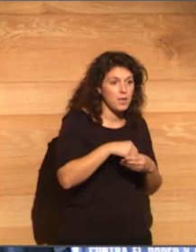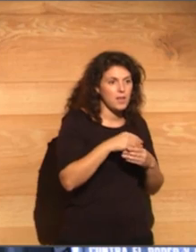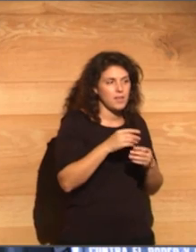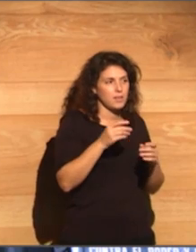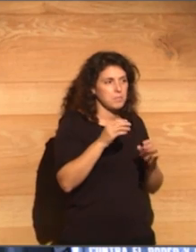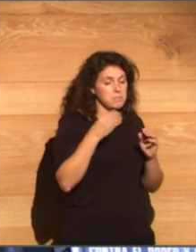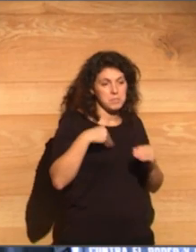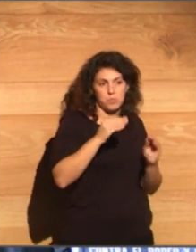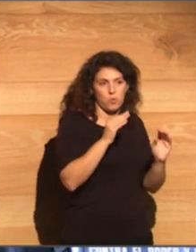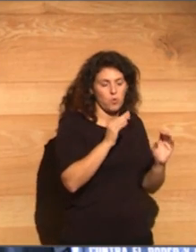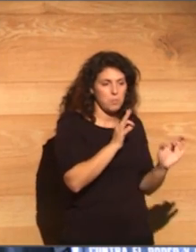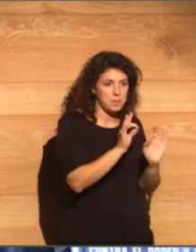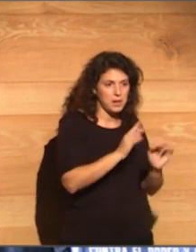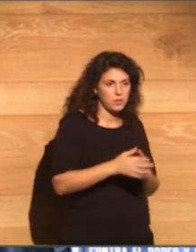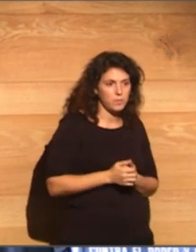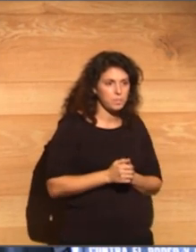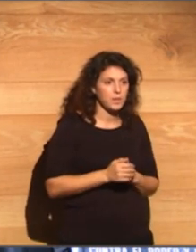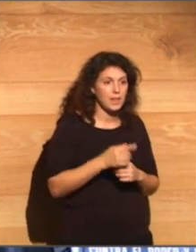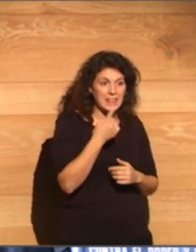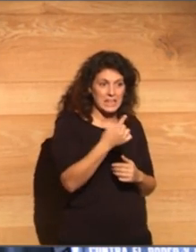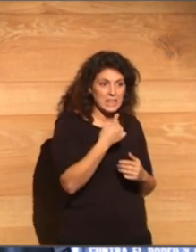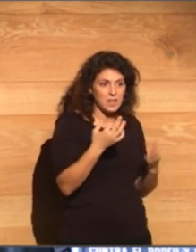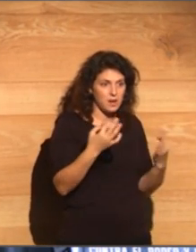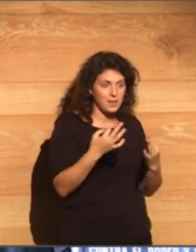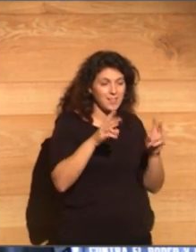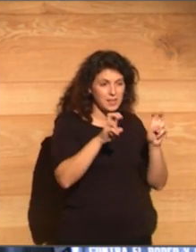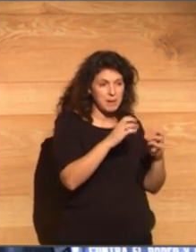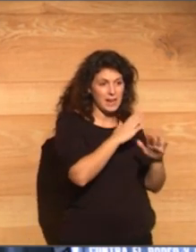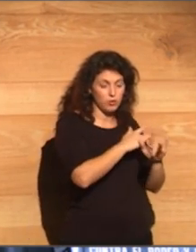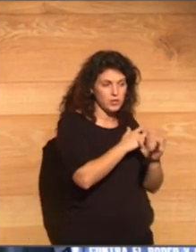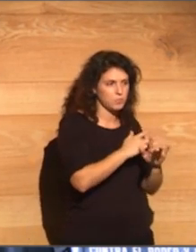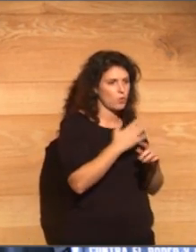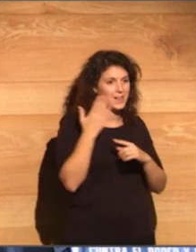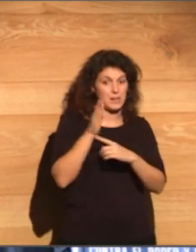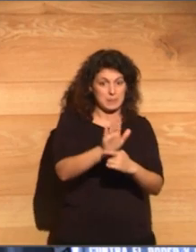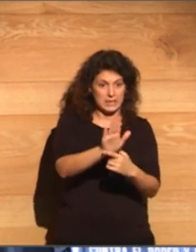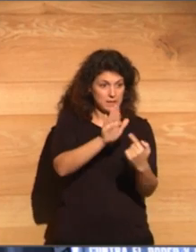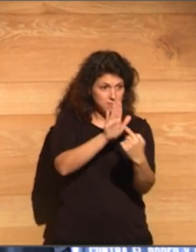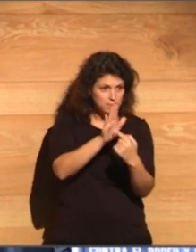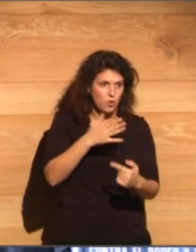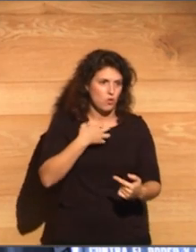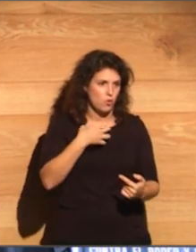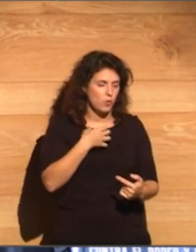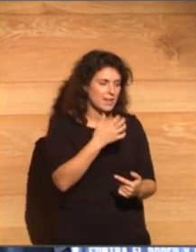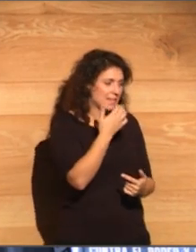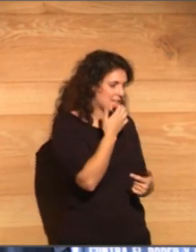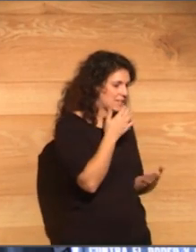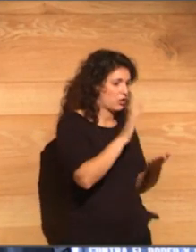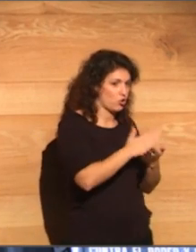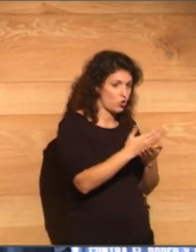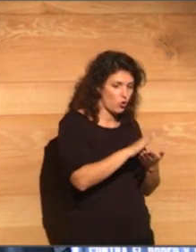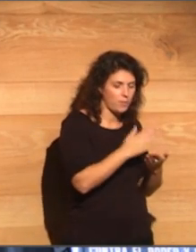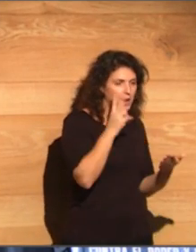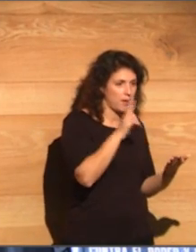eso, y él decía, sin embargo, es que el erotismo no se podía reflejar en pantalla, que lo que se siente leyendo una novela erótica no es